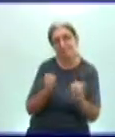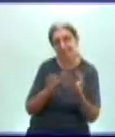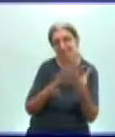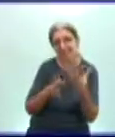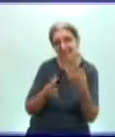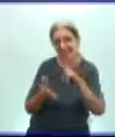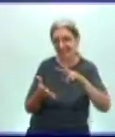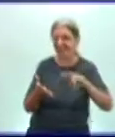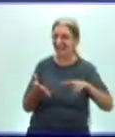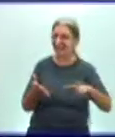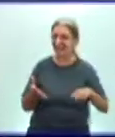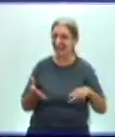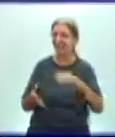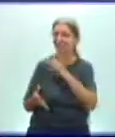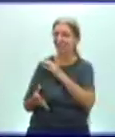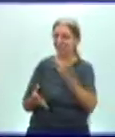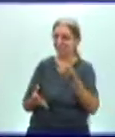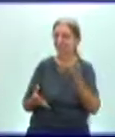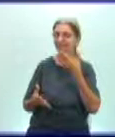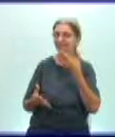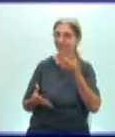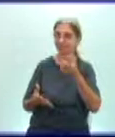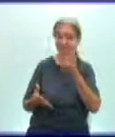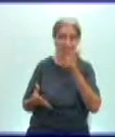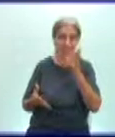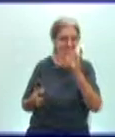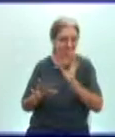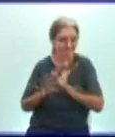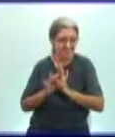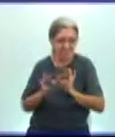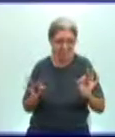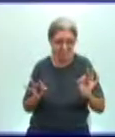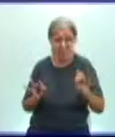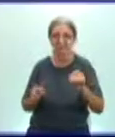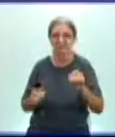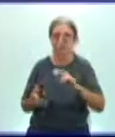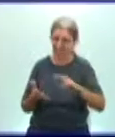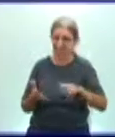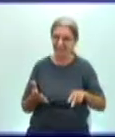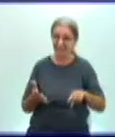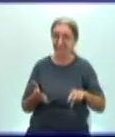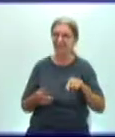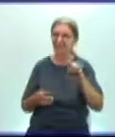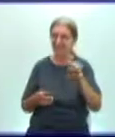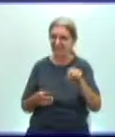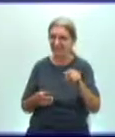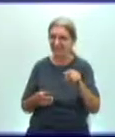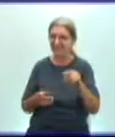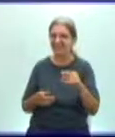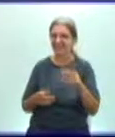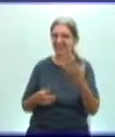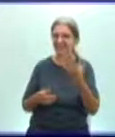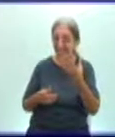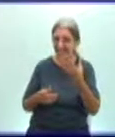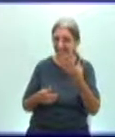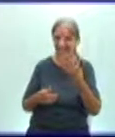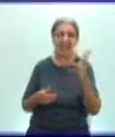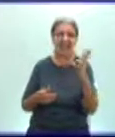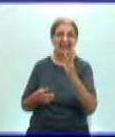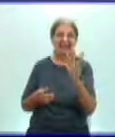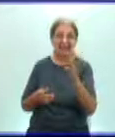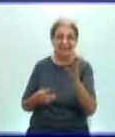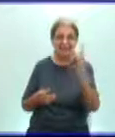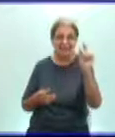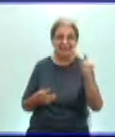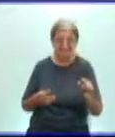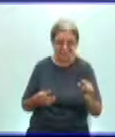la lectura del cuento. Lo único que le voy a anticipar es que este cuento tiene como personaje a tres balseros,